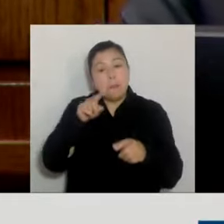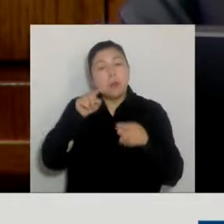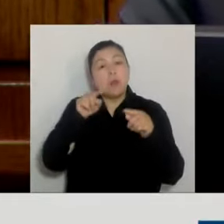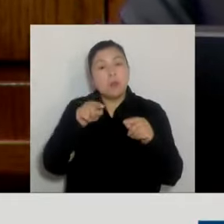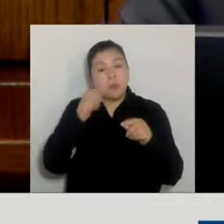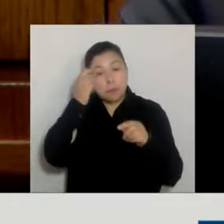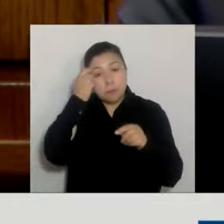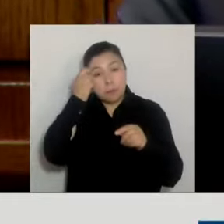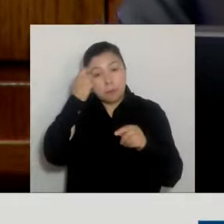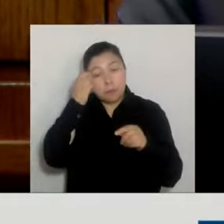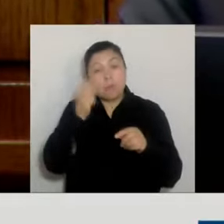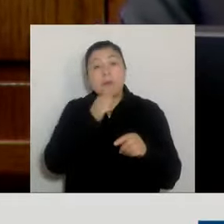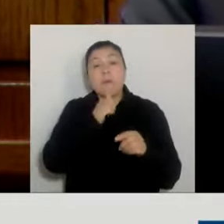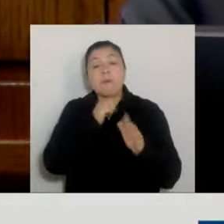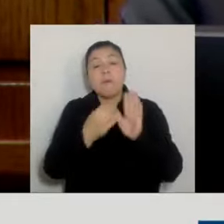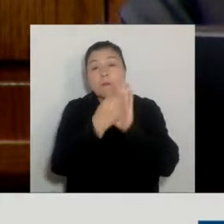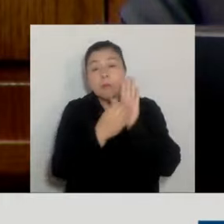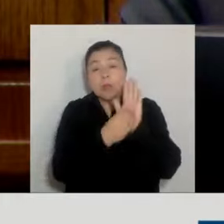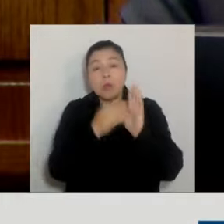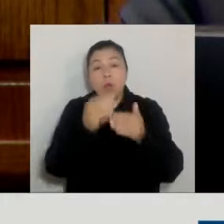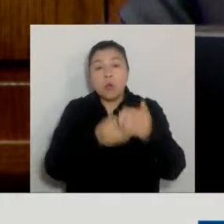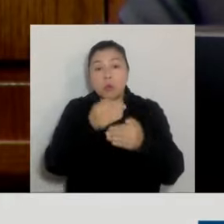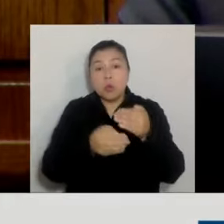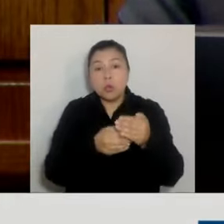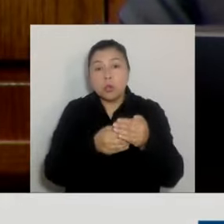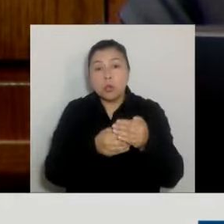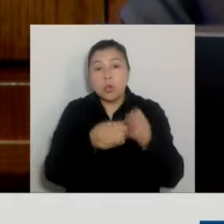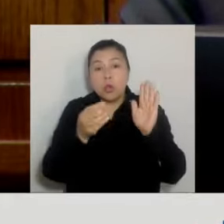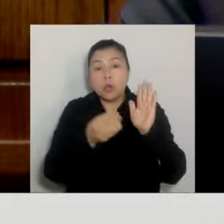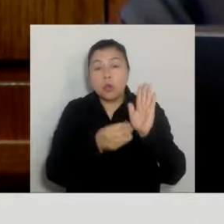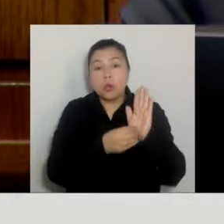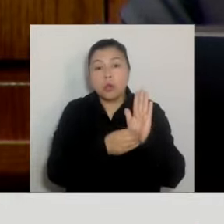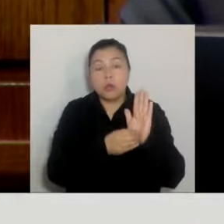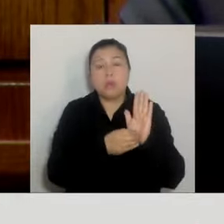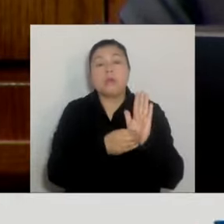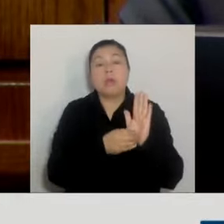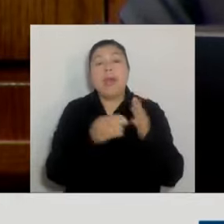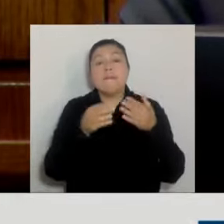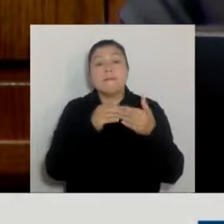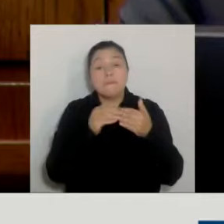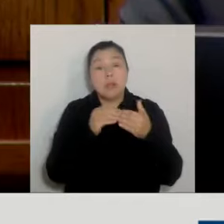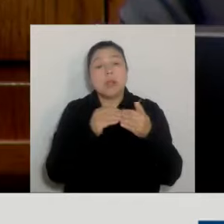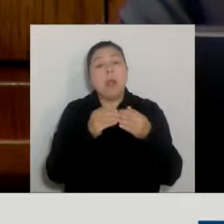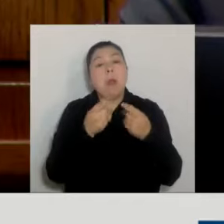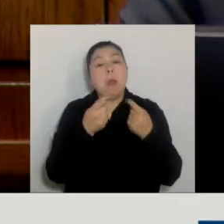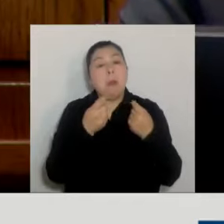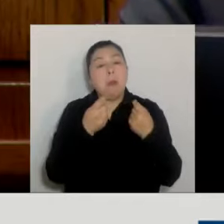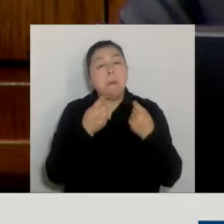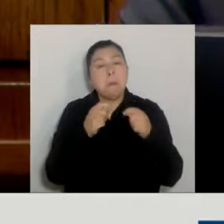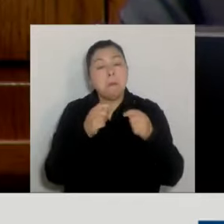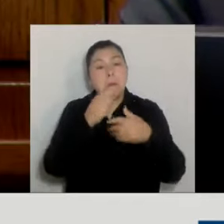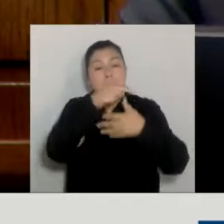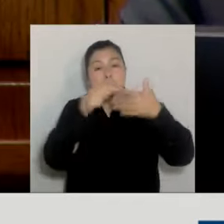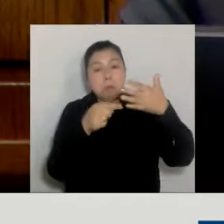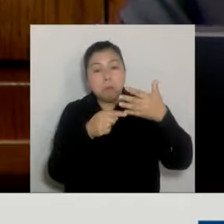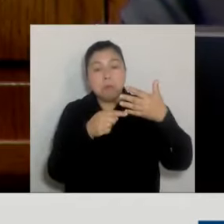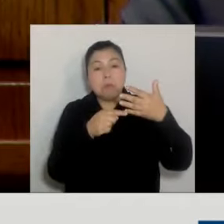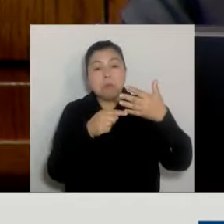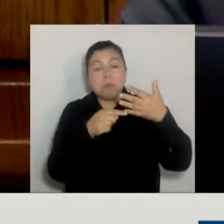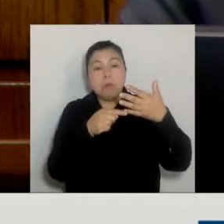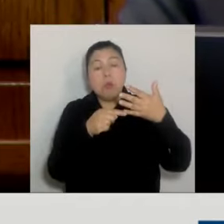falencias especialmente en los procedimientos de notificación y en la flexibilidad para tratar distintos tipos de infracciones este